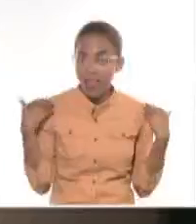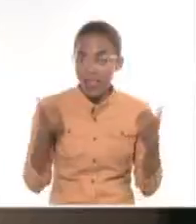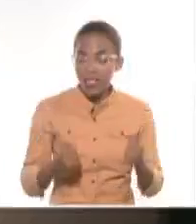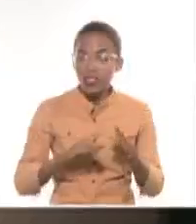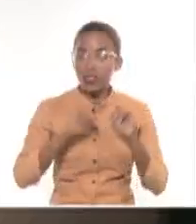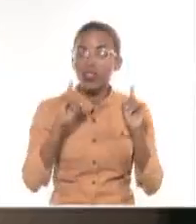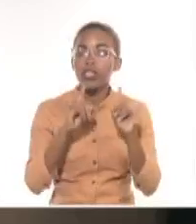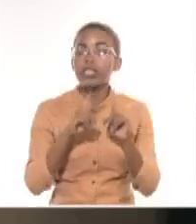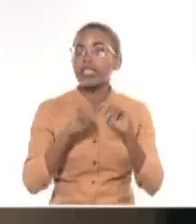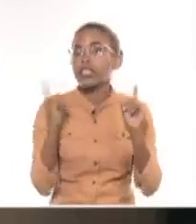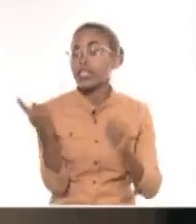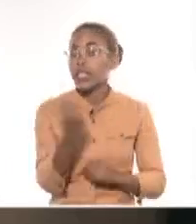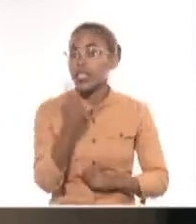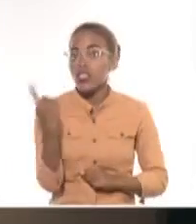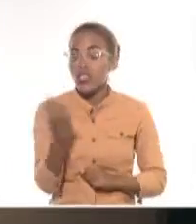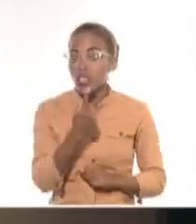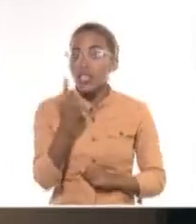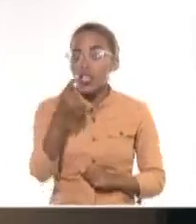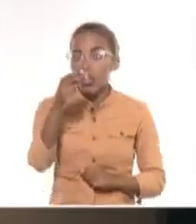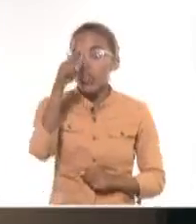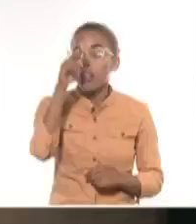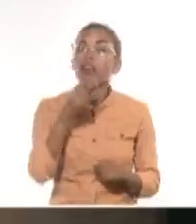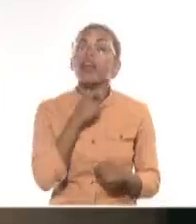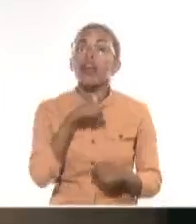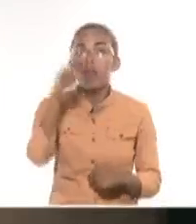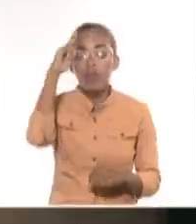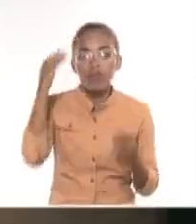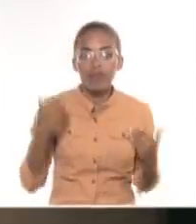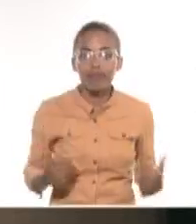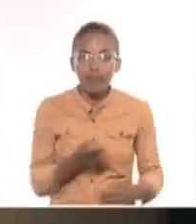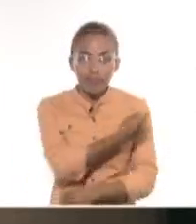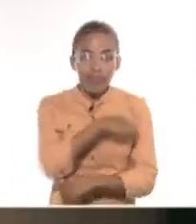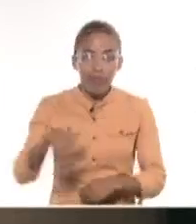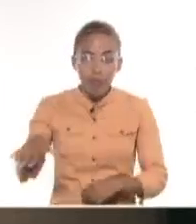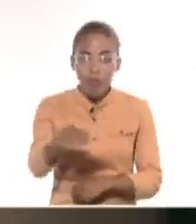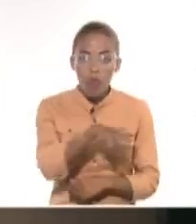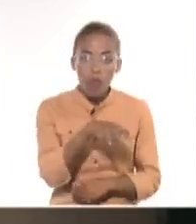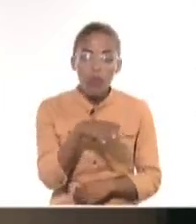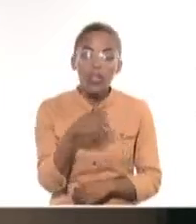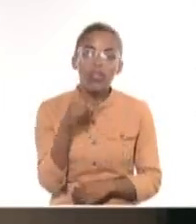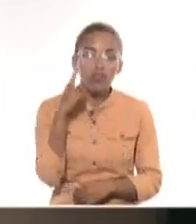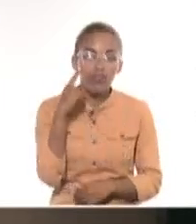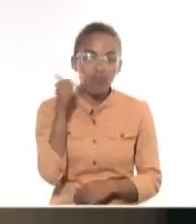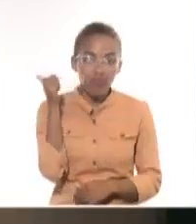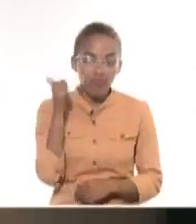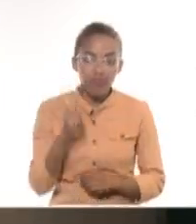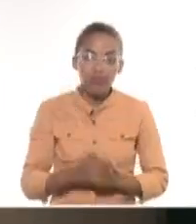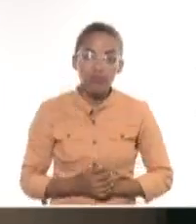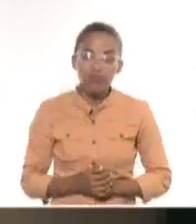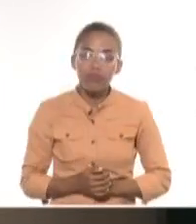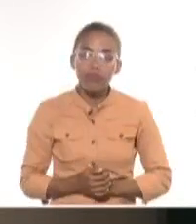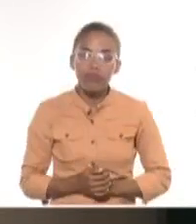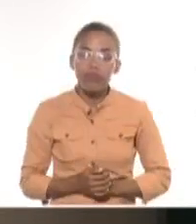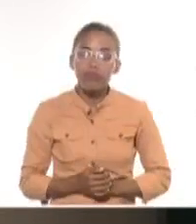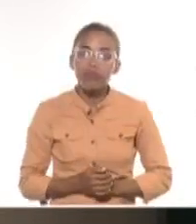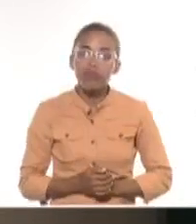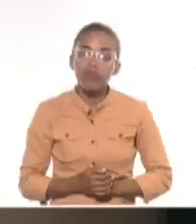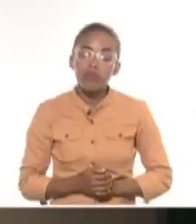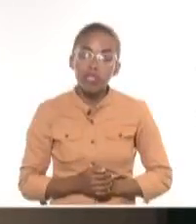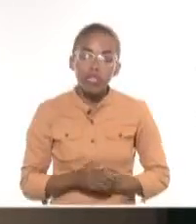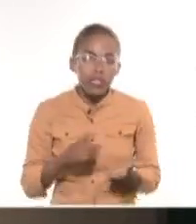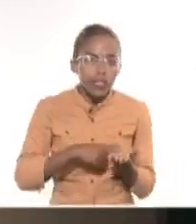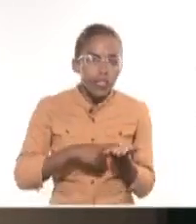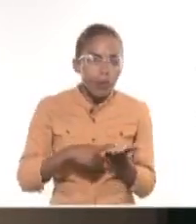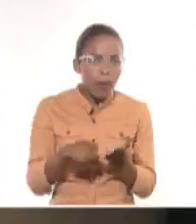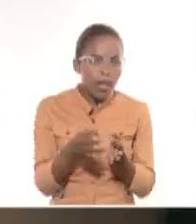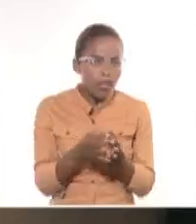Pública. Bienvenido, doctor. Buenas tardes, Adiel. Muy buenas tardes. ¿Semana tranquila en cuanto a arbovirosis? Sí, pudiéramos decir